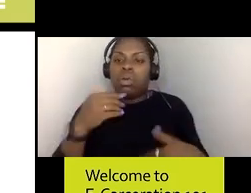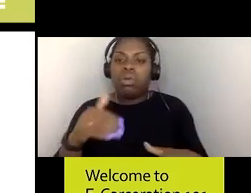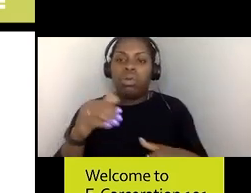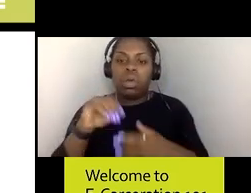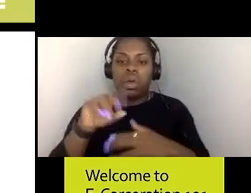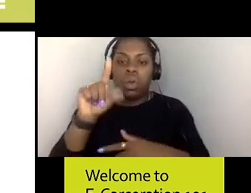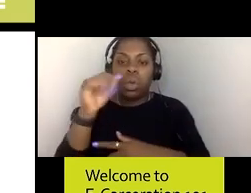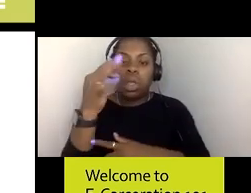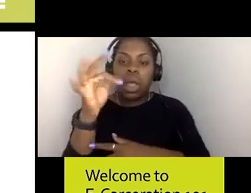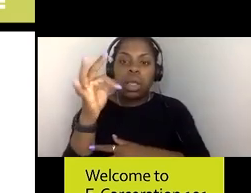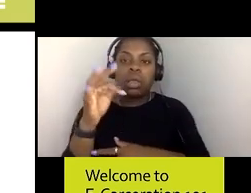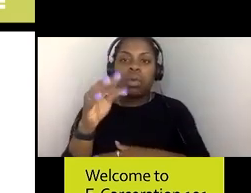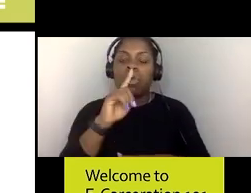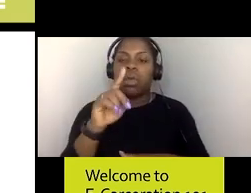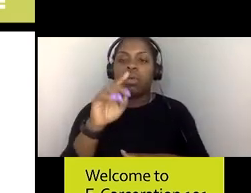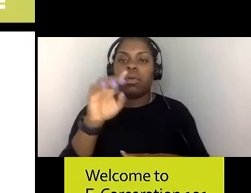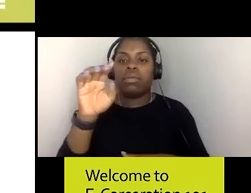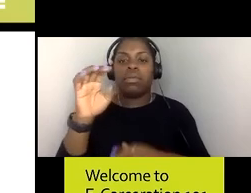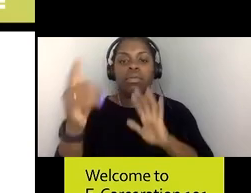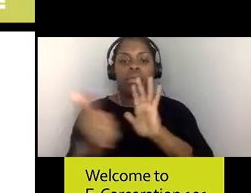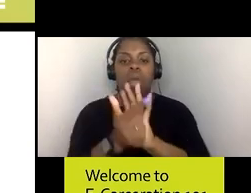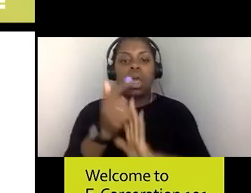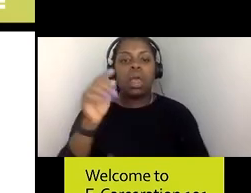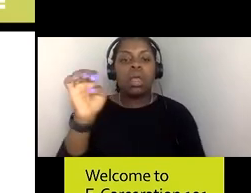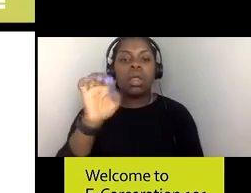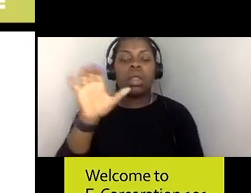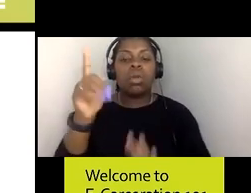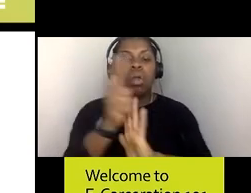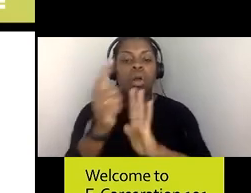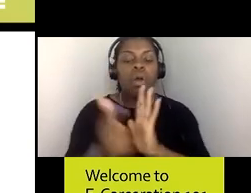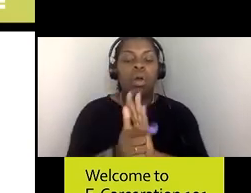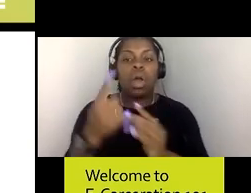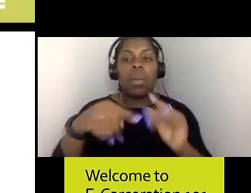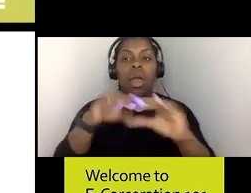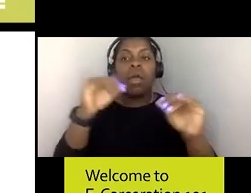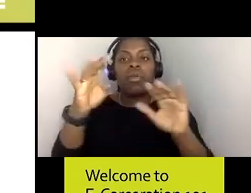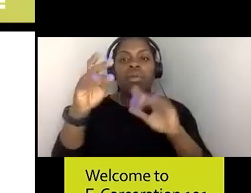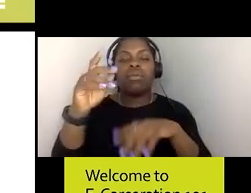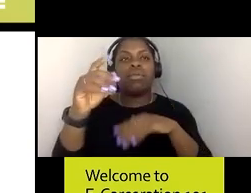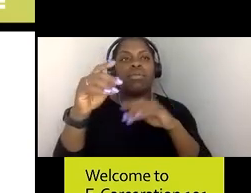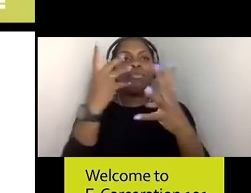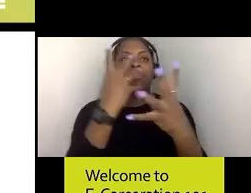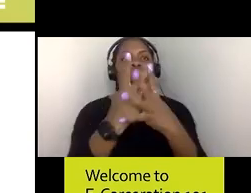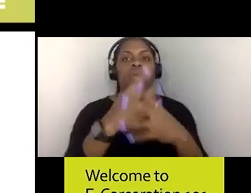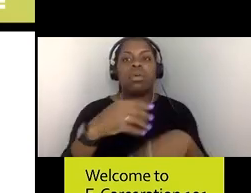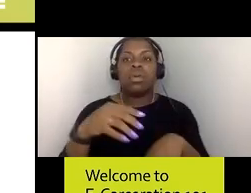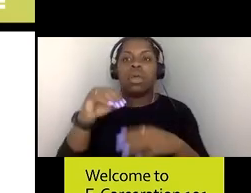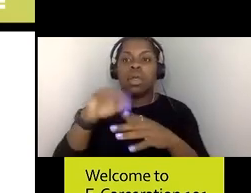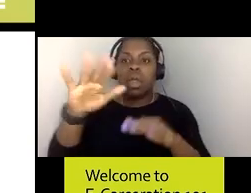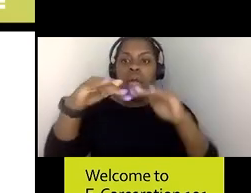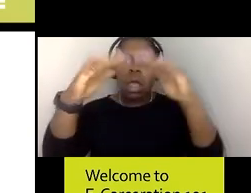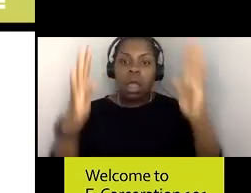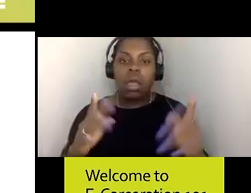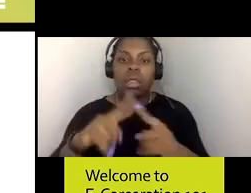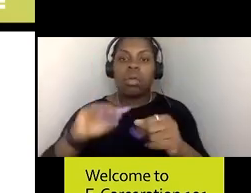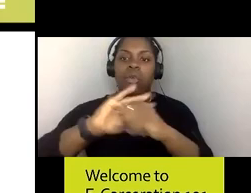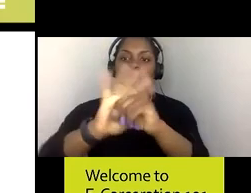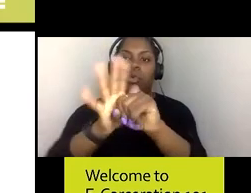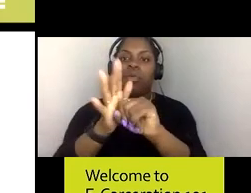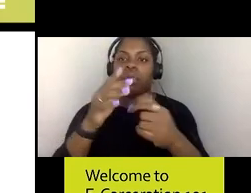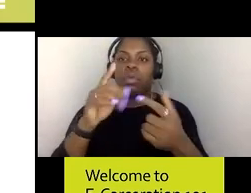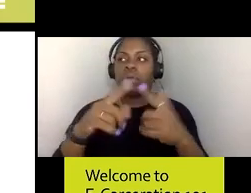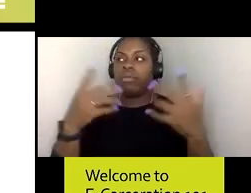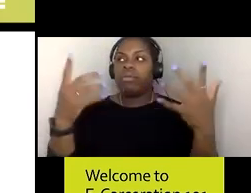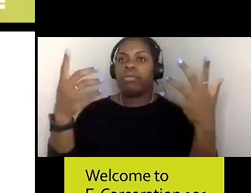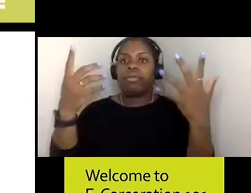Pusimos una ley en Illinois para los monitoreadores, para monitorear electrónicamente la gente que sale de prisión,